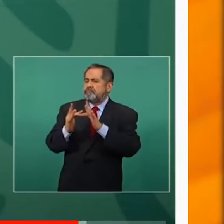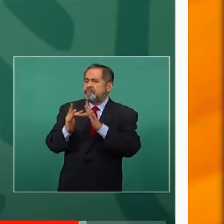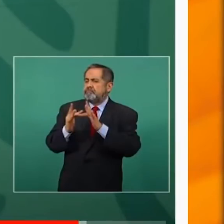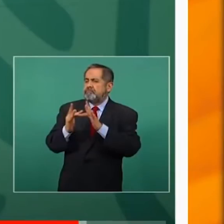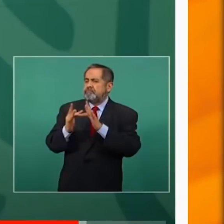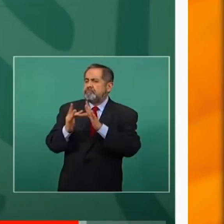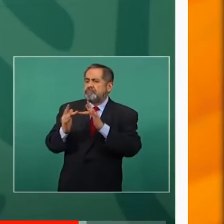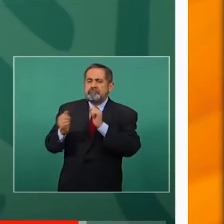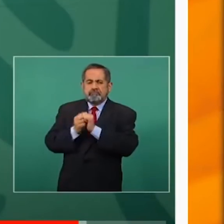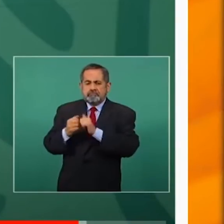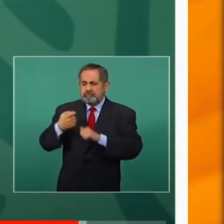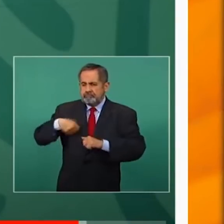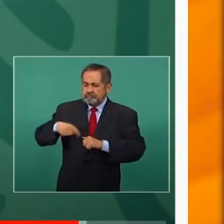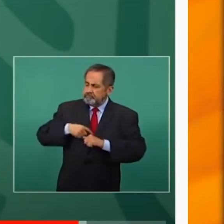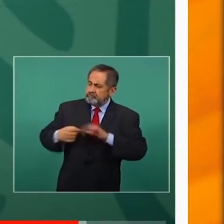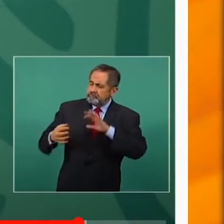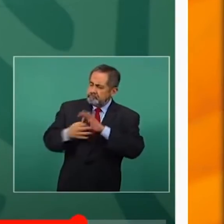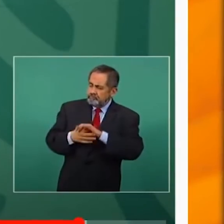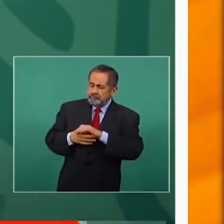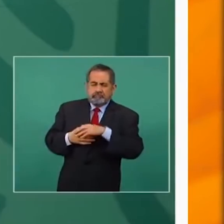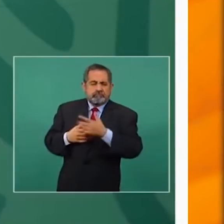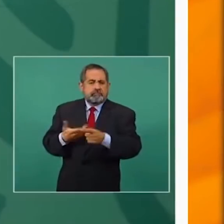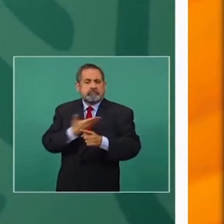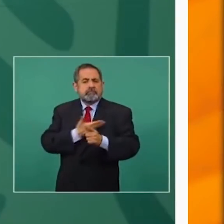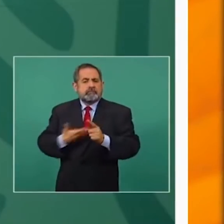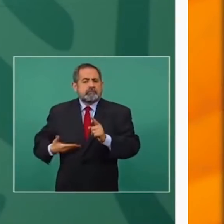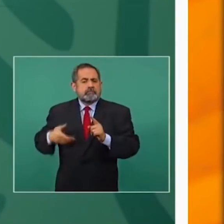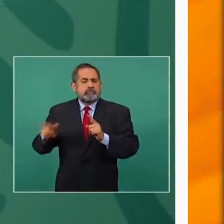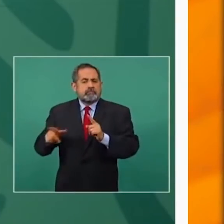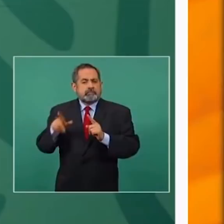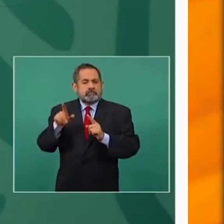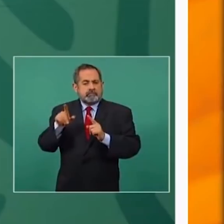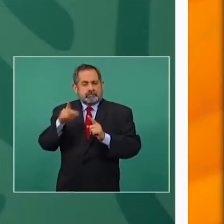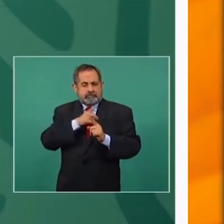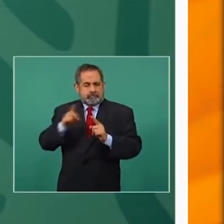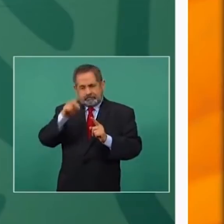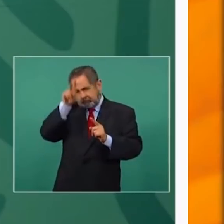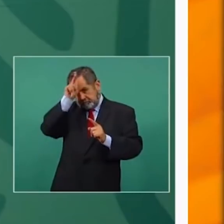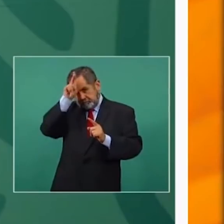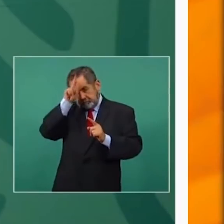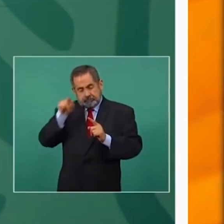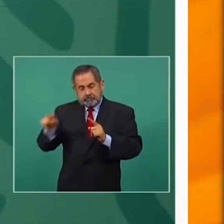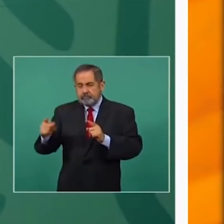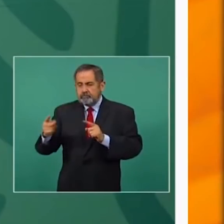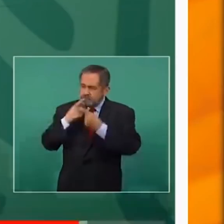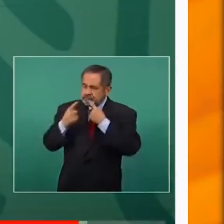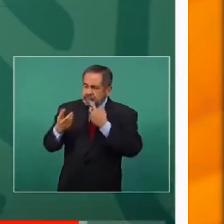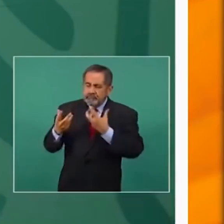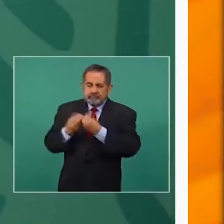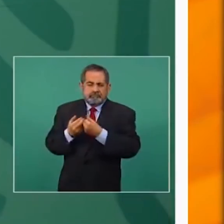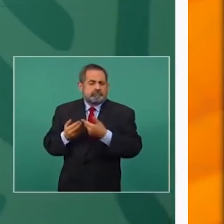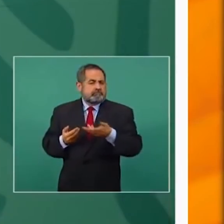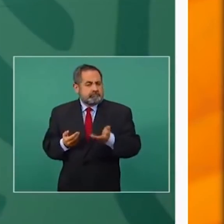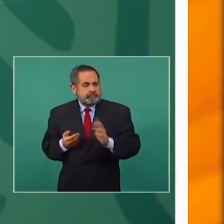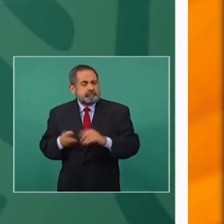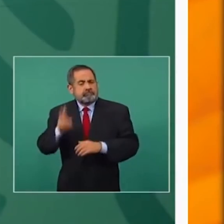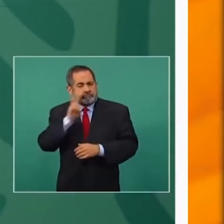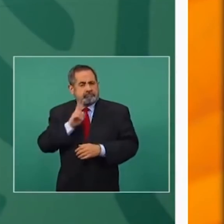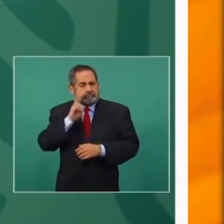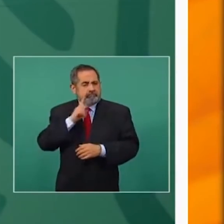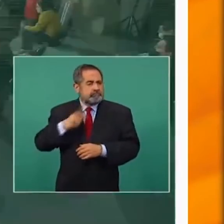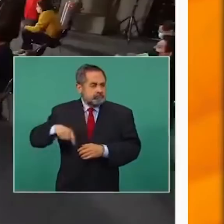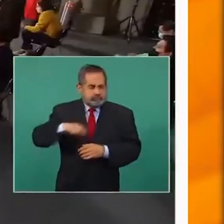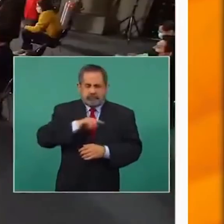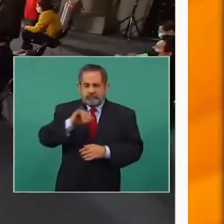y se le está ayudando. El presidente Lasso del Perú, y nosotros sí